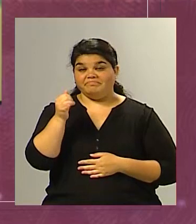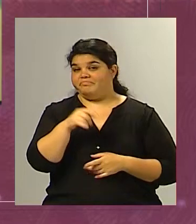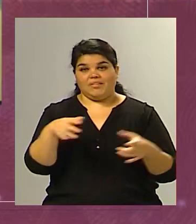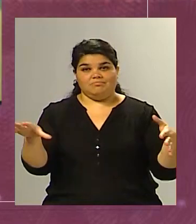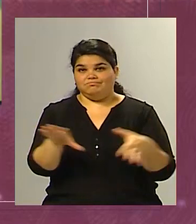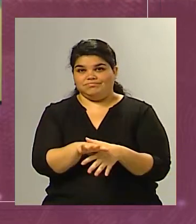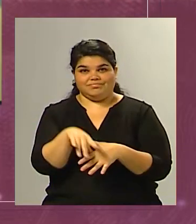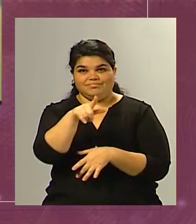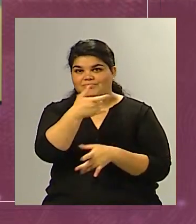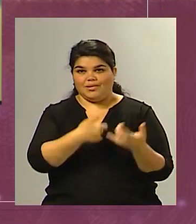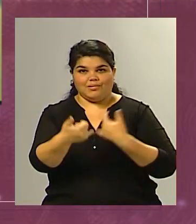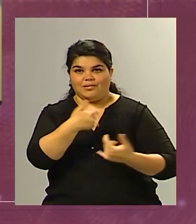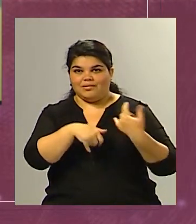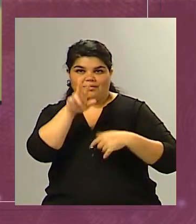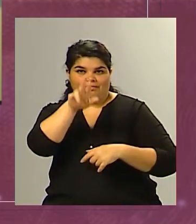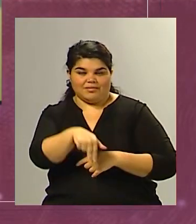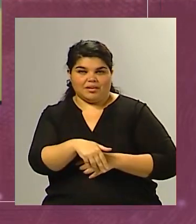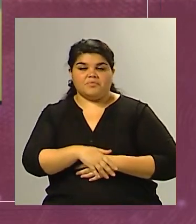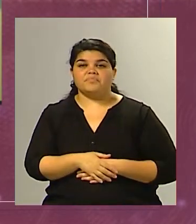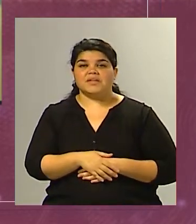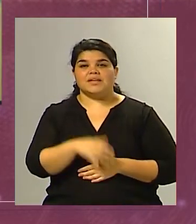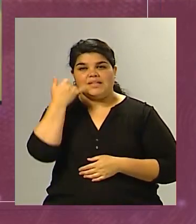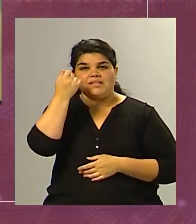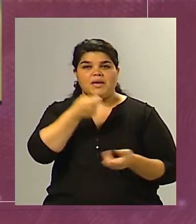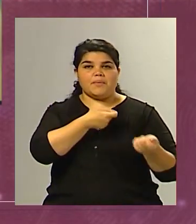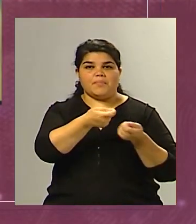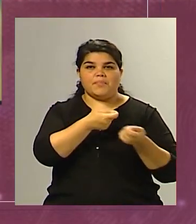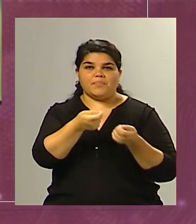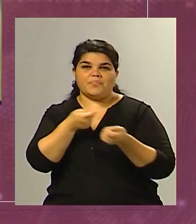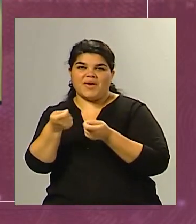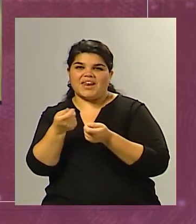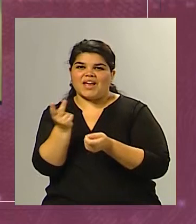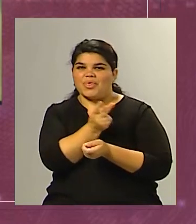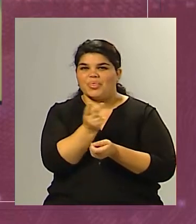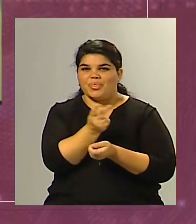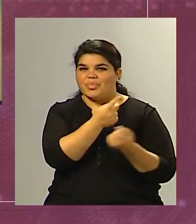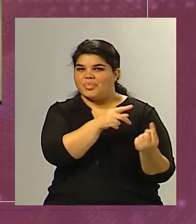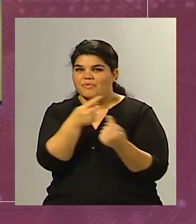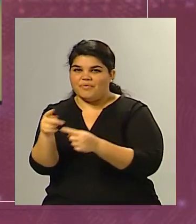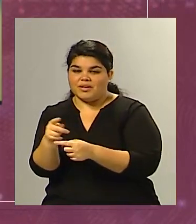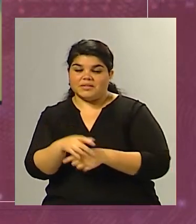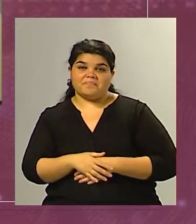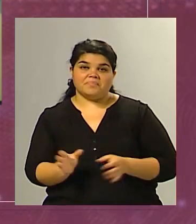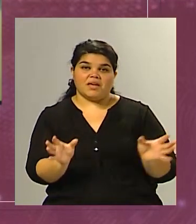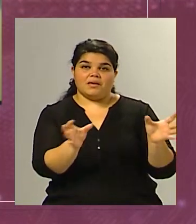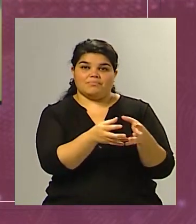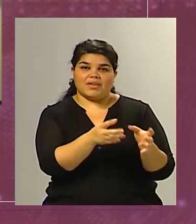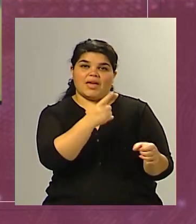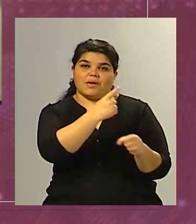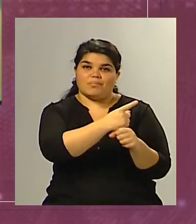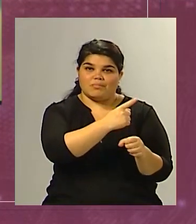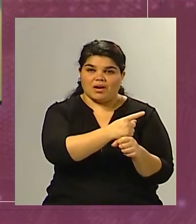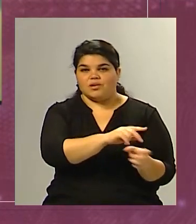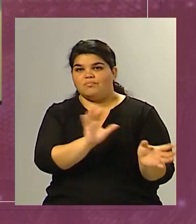Claudia, hay dos mercados muy diferentes. Uno que es el primario, uh-huh, y otro el